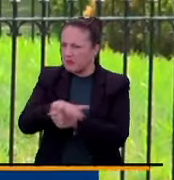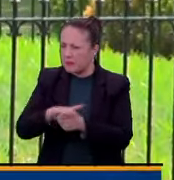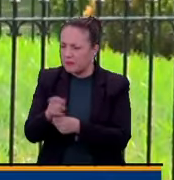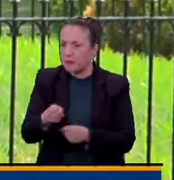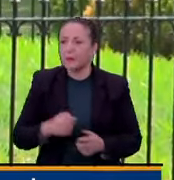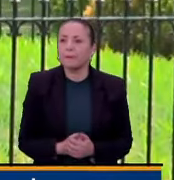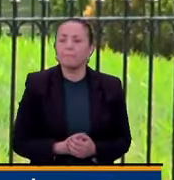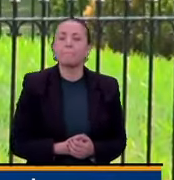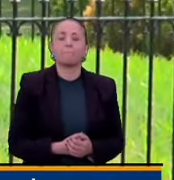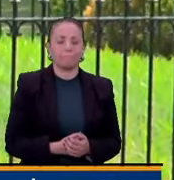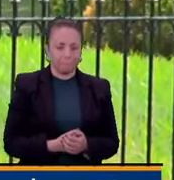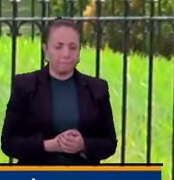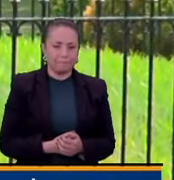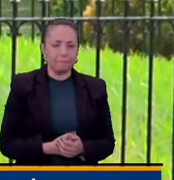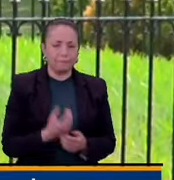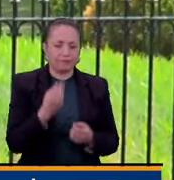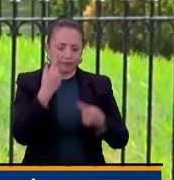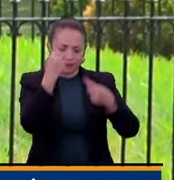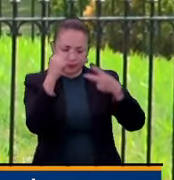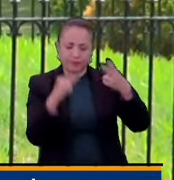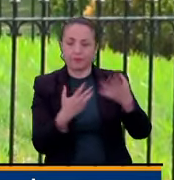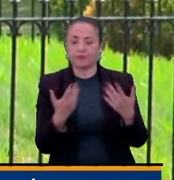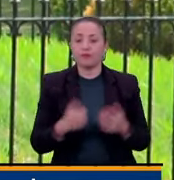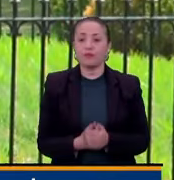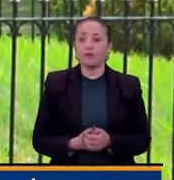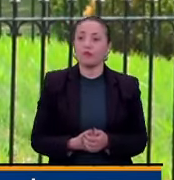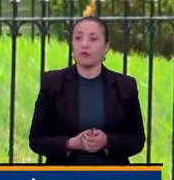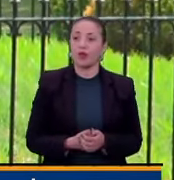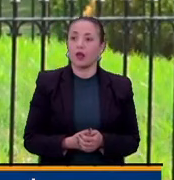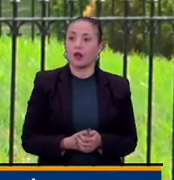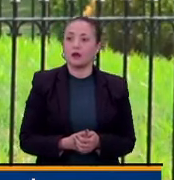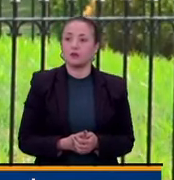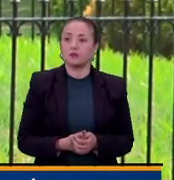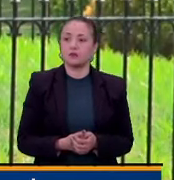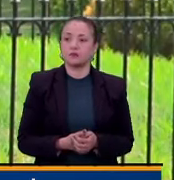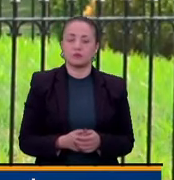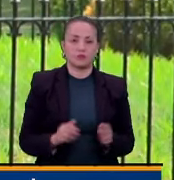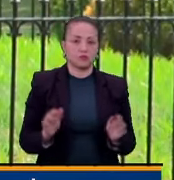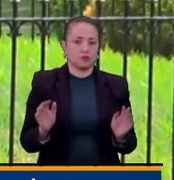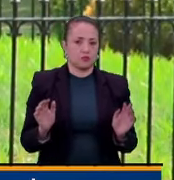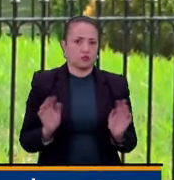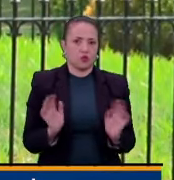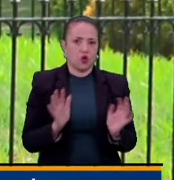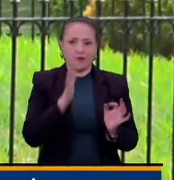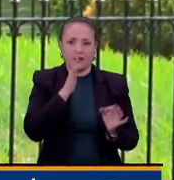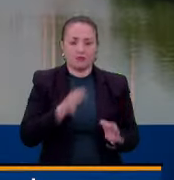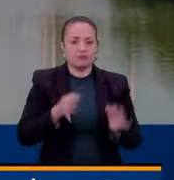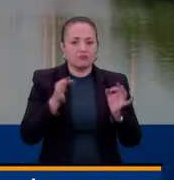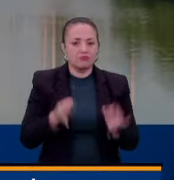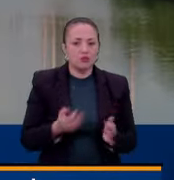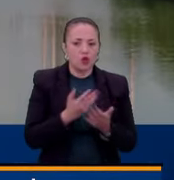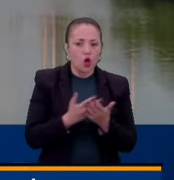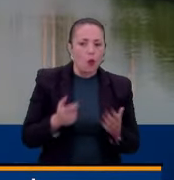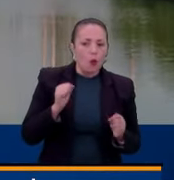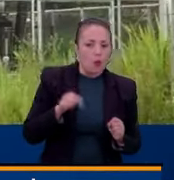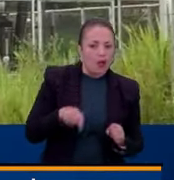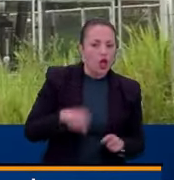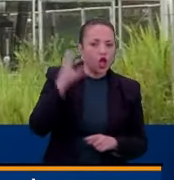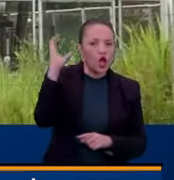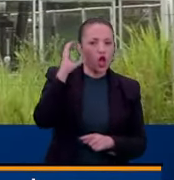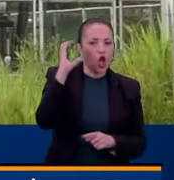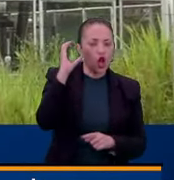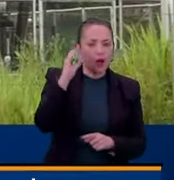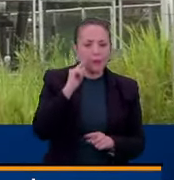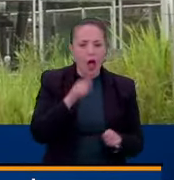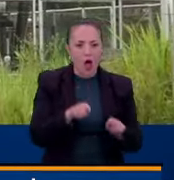Tatiana, varias cuestiones. Una de ellas es que aún no se cumplen los factores necesarios para que Colombia pueda recuperar su grado de inversión.